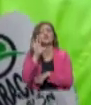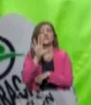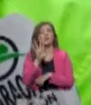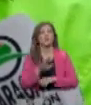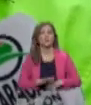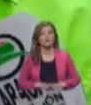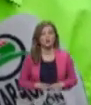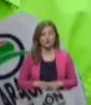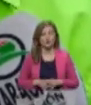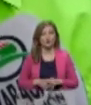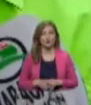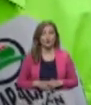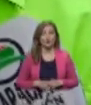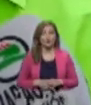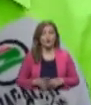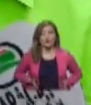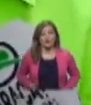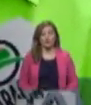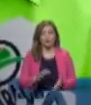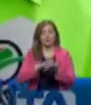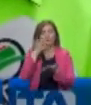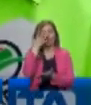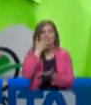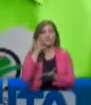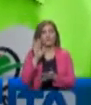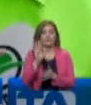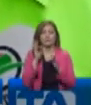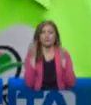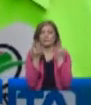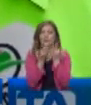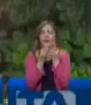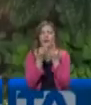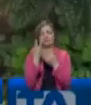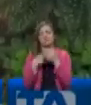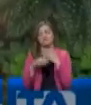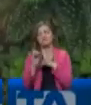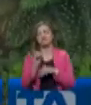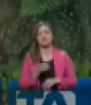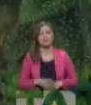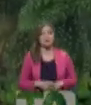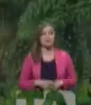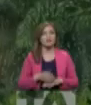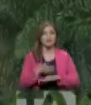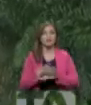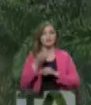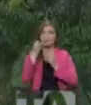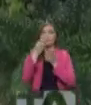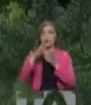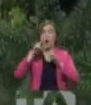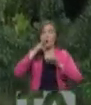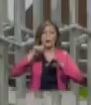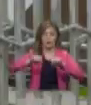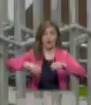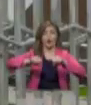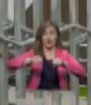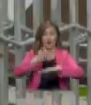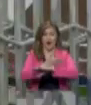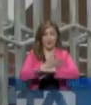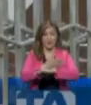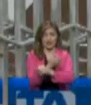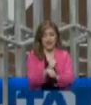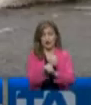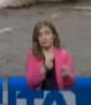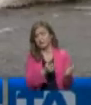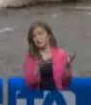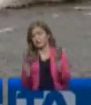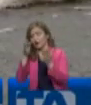Era de la provincia de Esmeralda, tiene su familia, hijos. Horas más tarde se conoció que el motociclista también